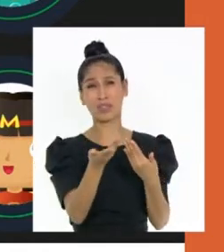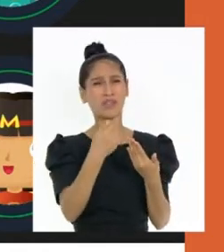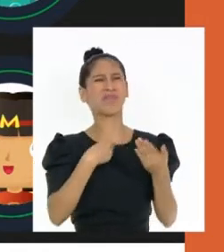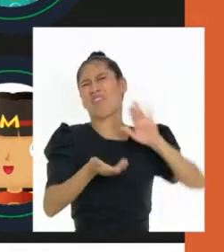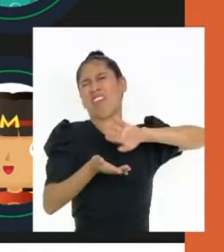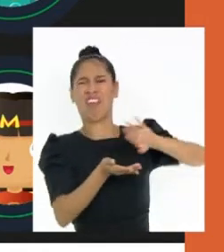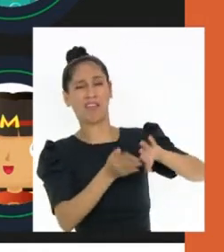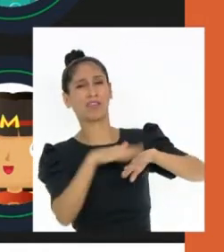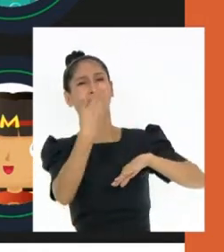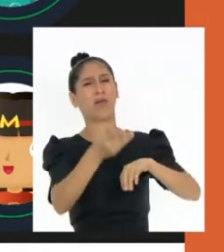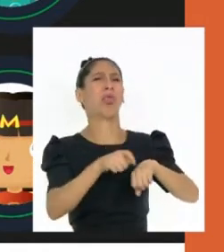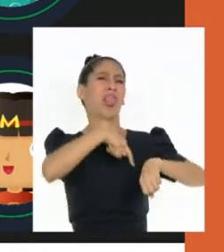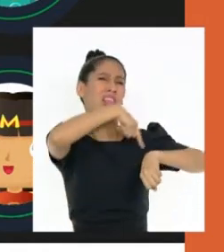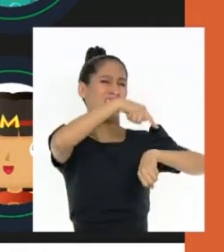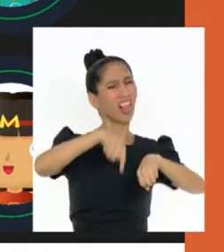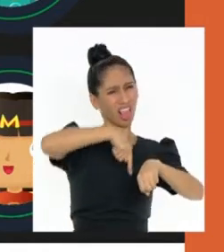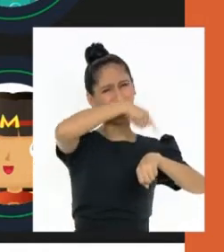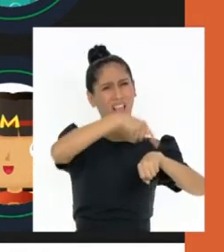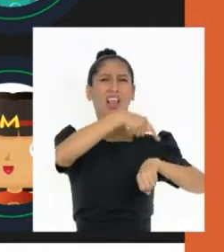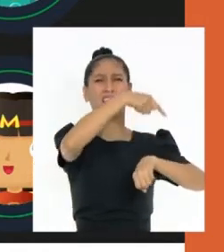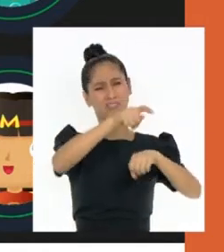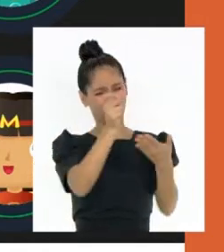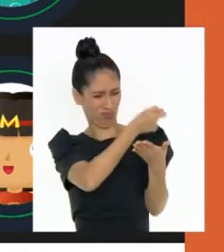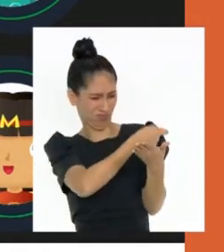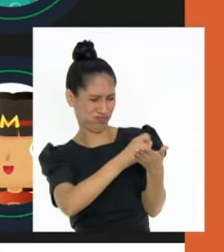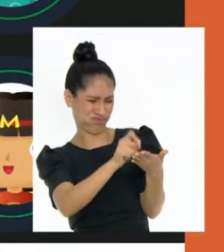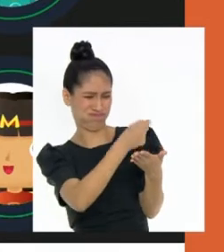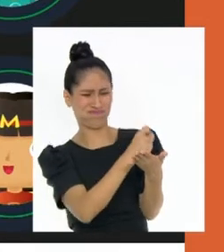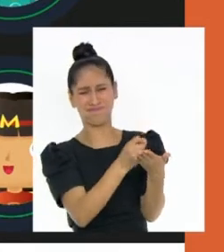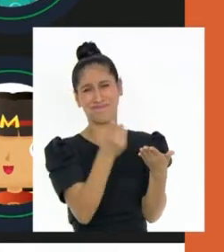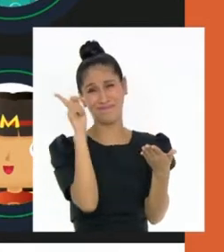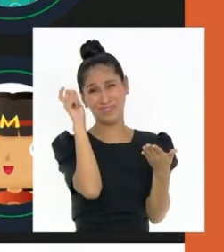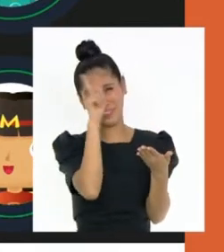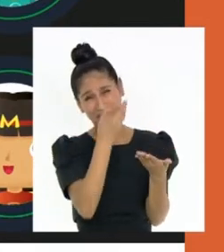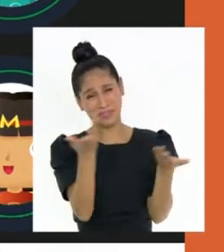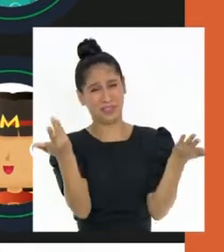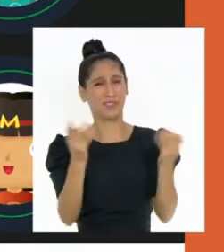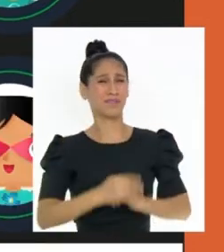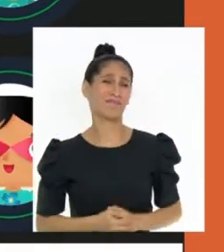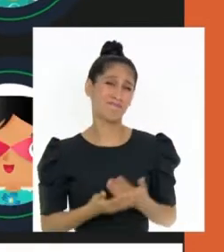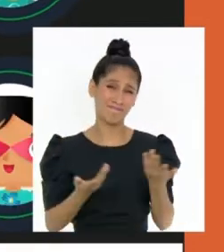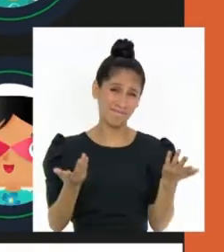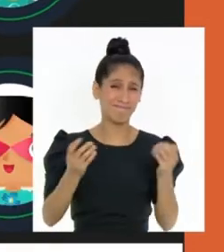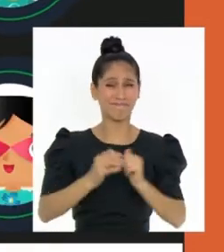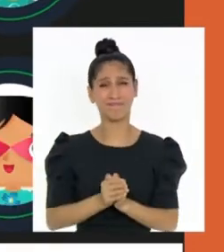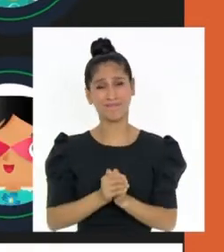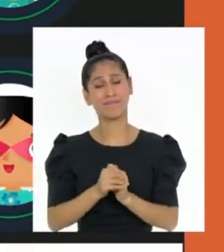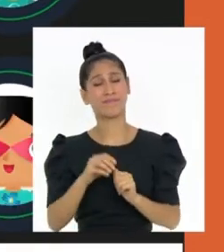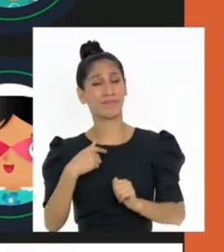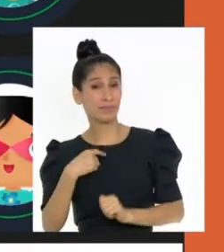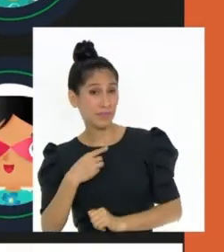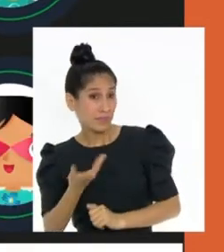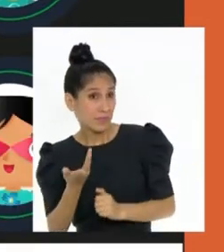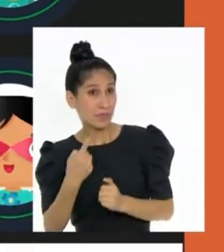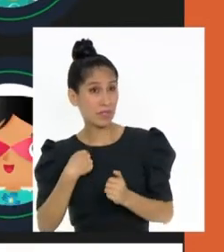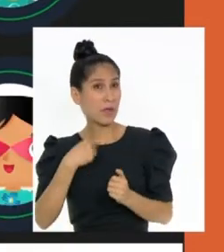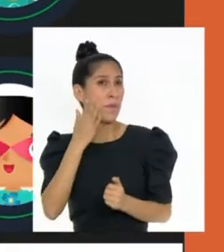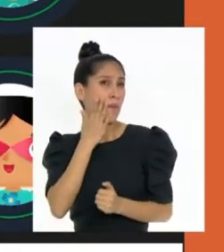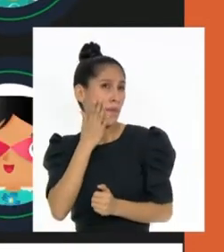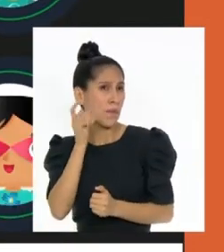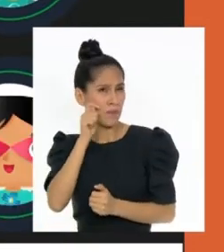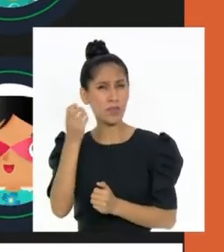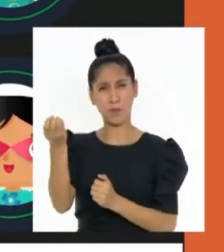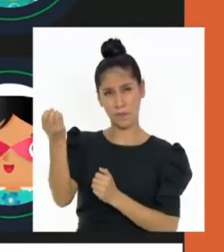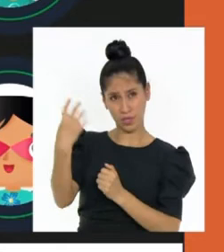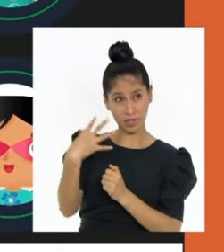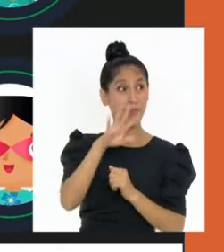entregar algo y espero unas horas antes para hacerlo y al final no me sale bien. Mi mamá y mi tío siempre me dicen que termine mis